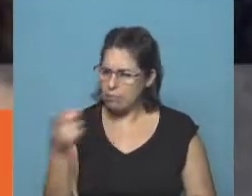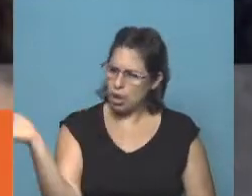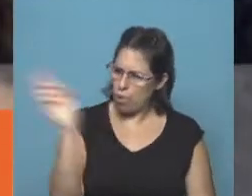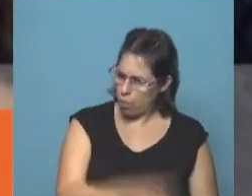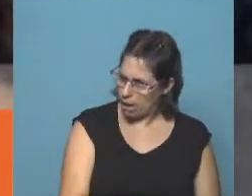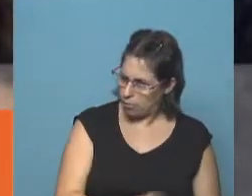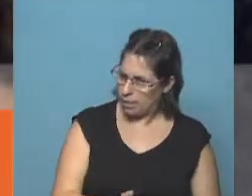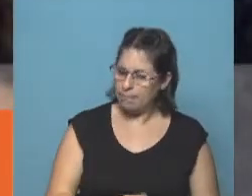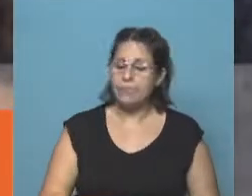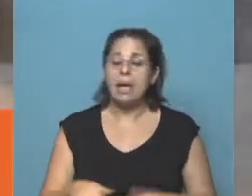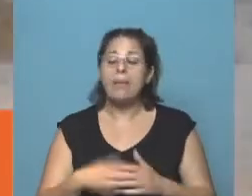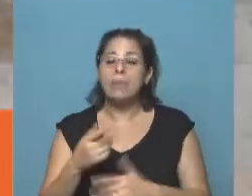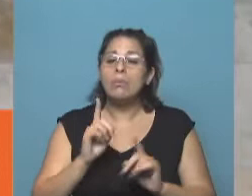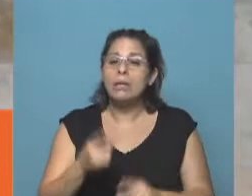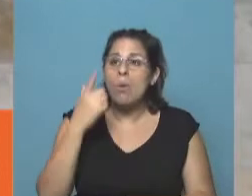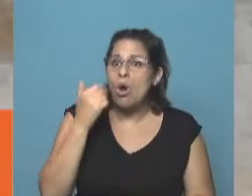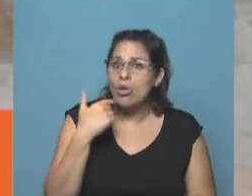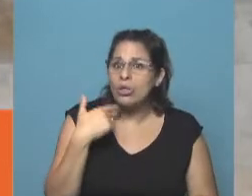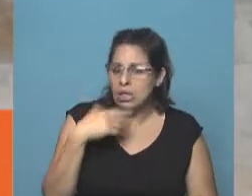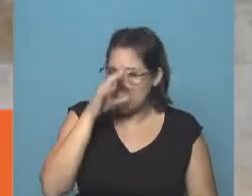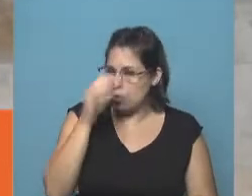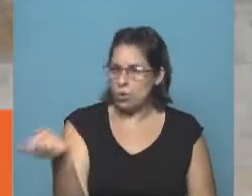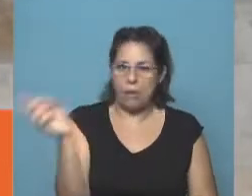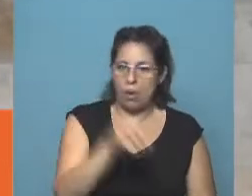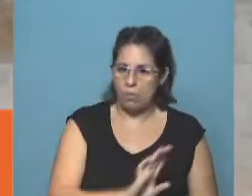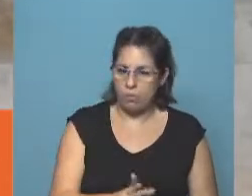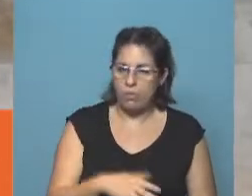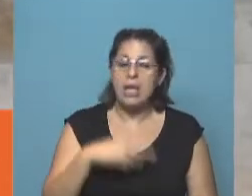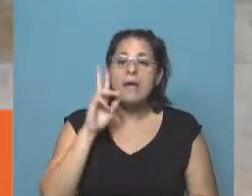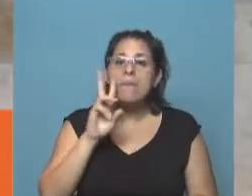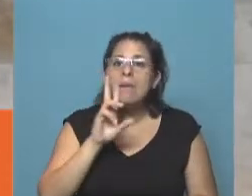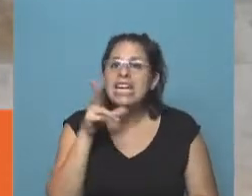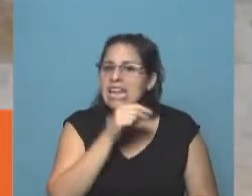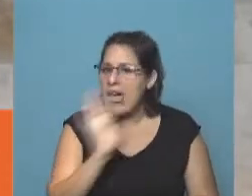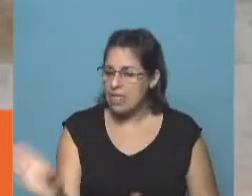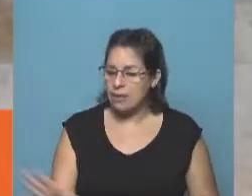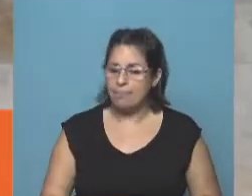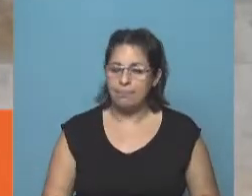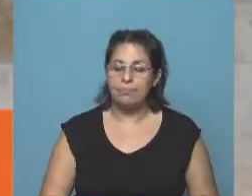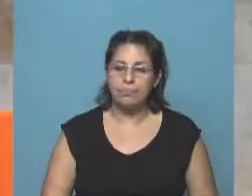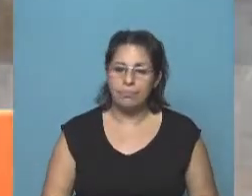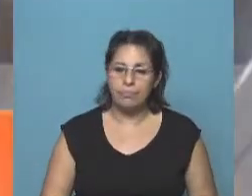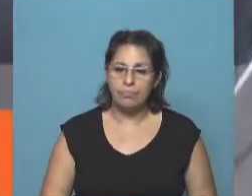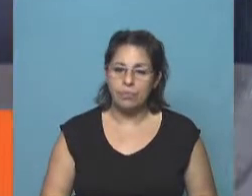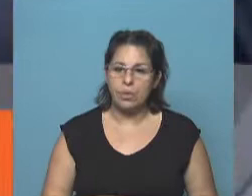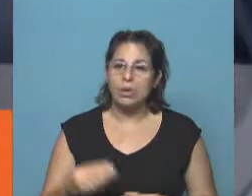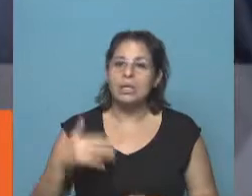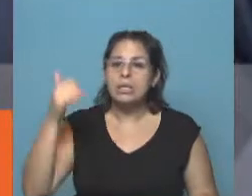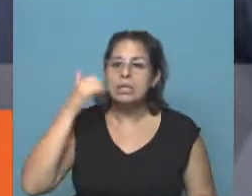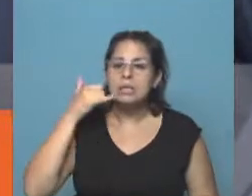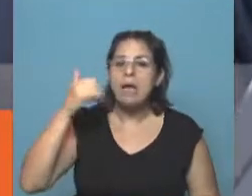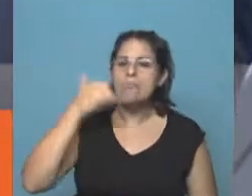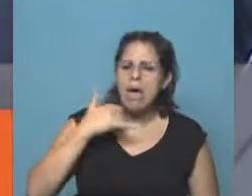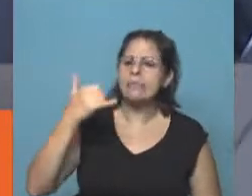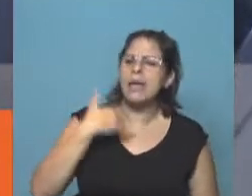regresaría al hogar, pero desde ese día ya nunca nadie más la volvió a ver. Todo, hay varios llamados que hacen